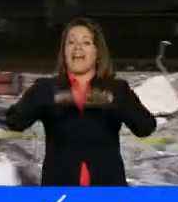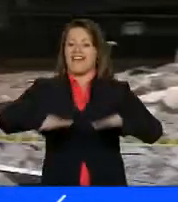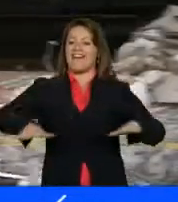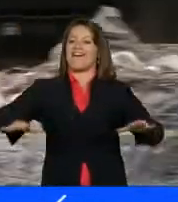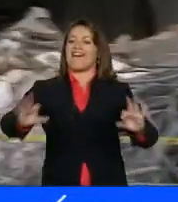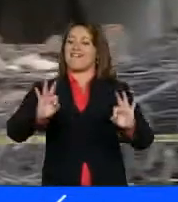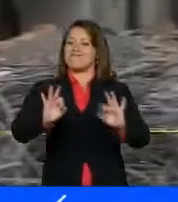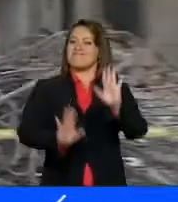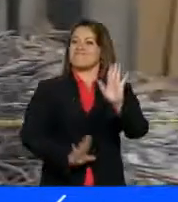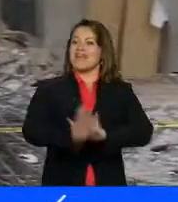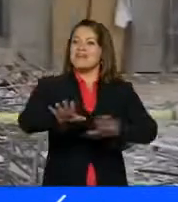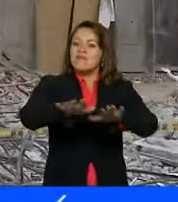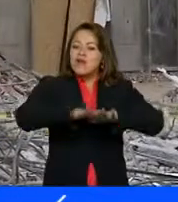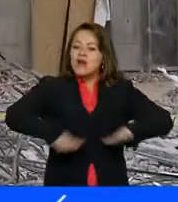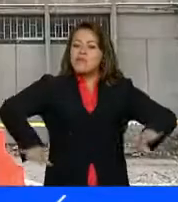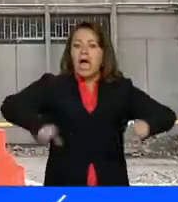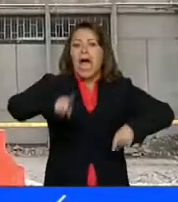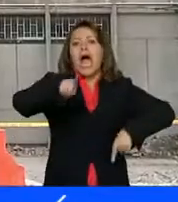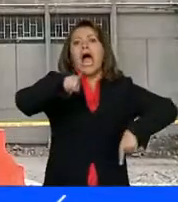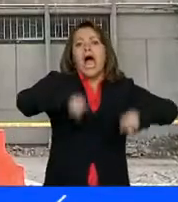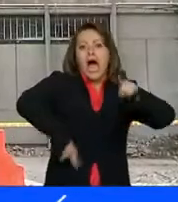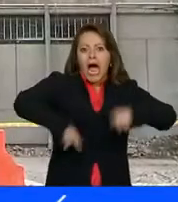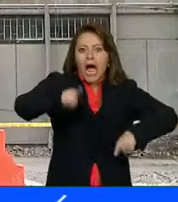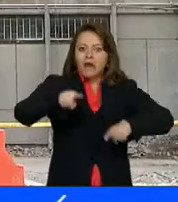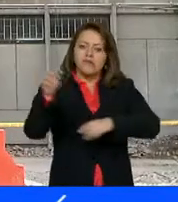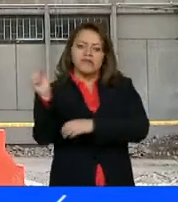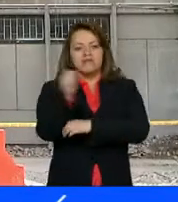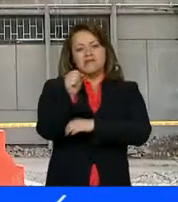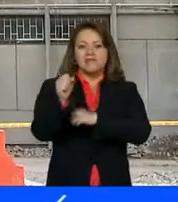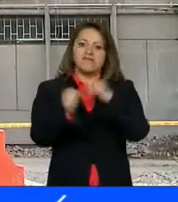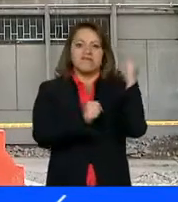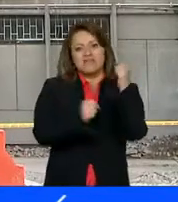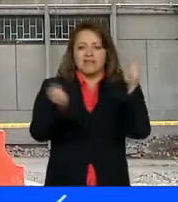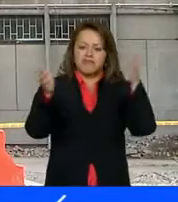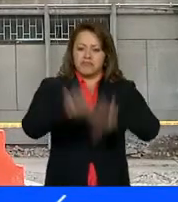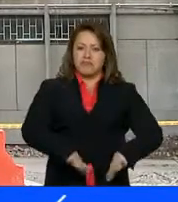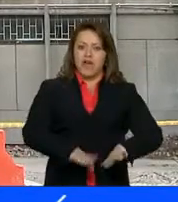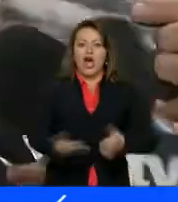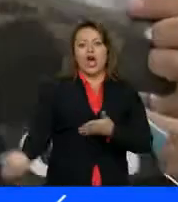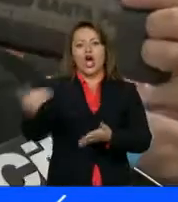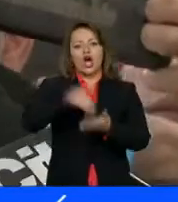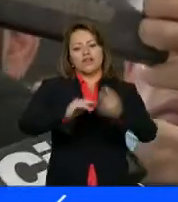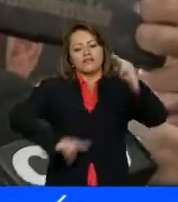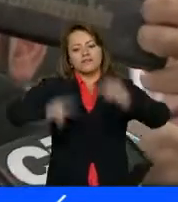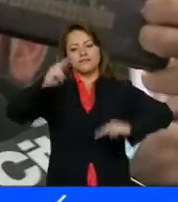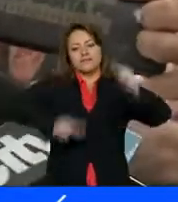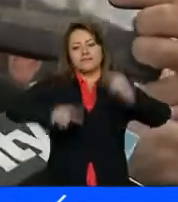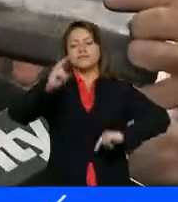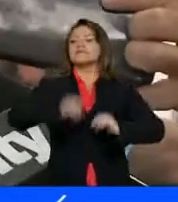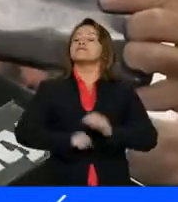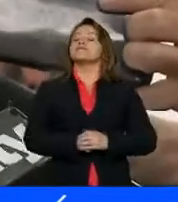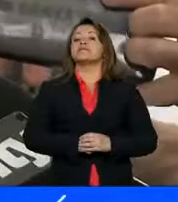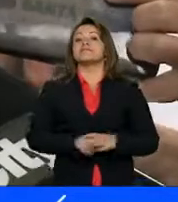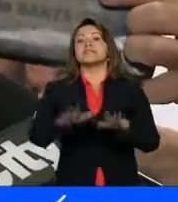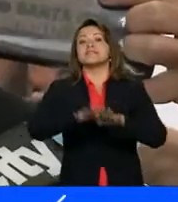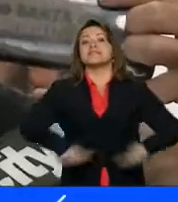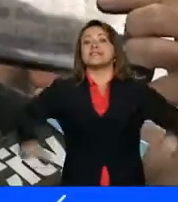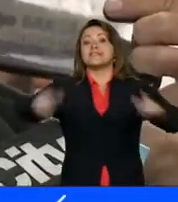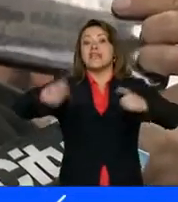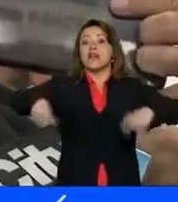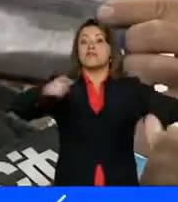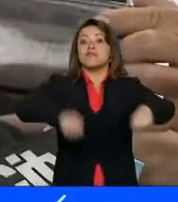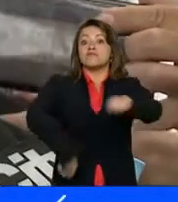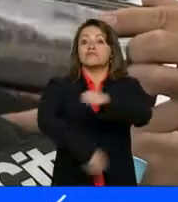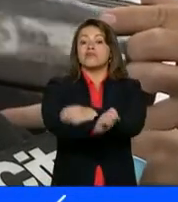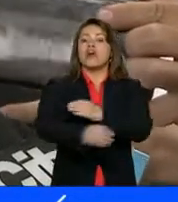e iniciaron las demoliciones para el arreglo de las vigas y graderías de esta importante construcción. Esta obra, que acaba de comenzar hace